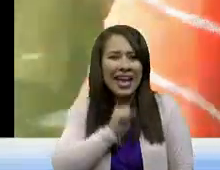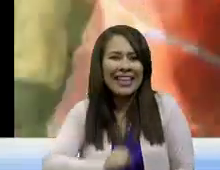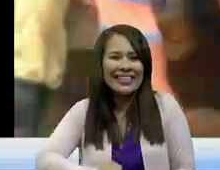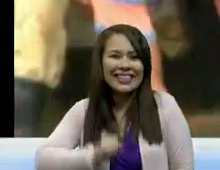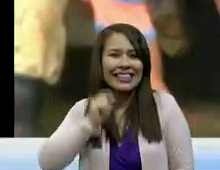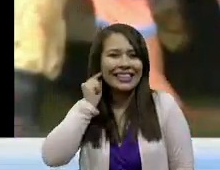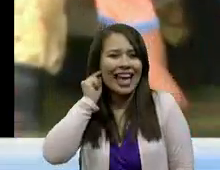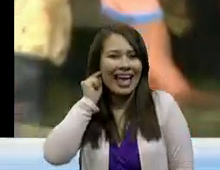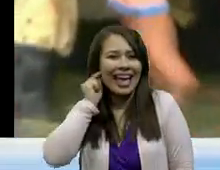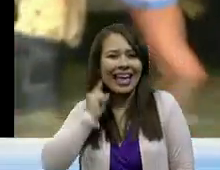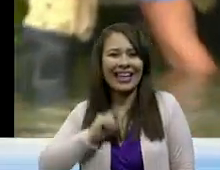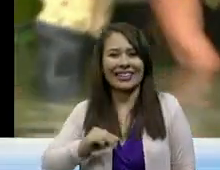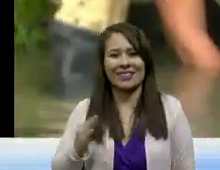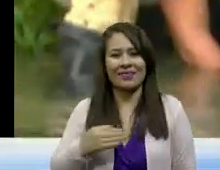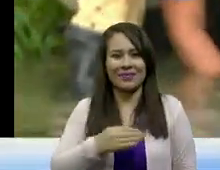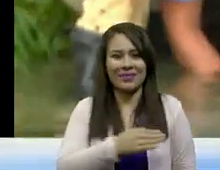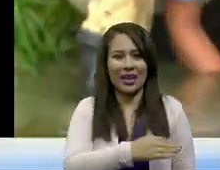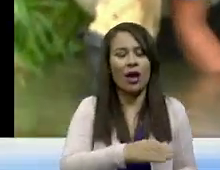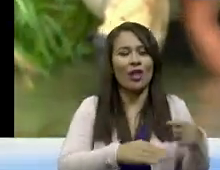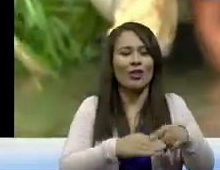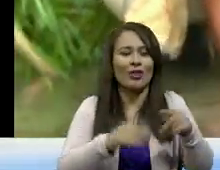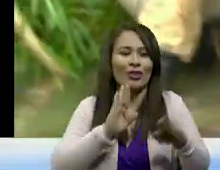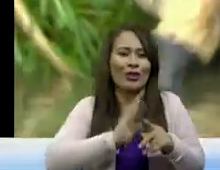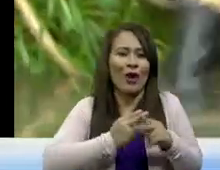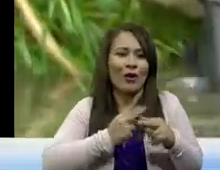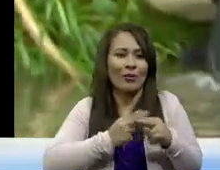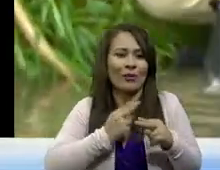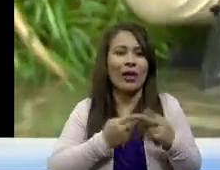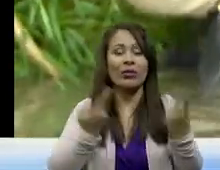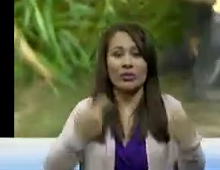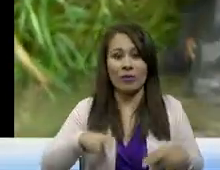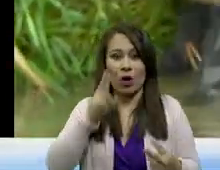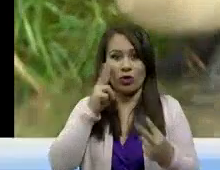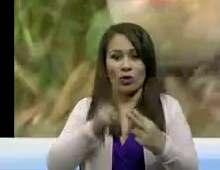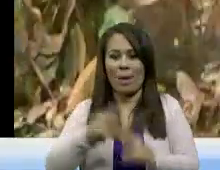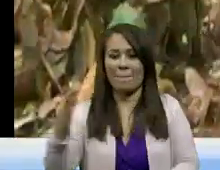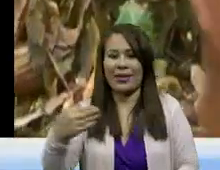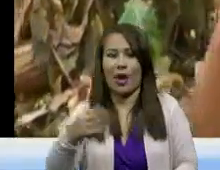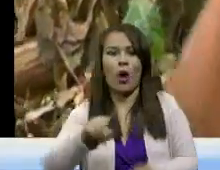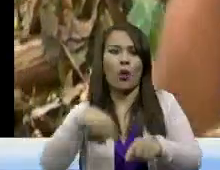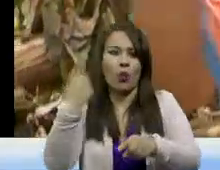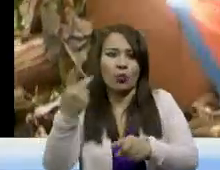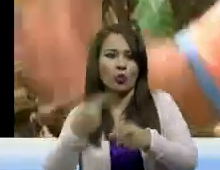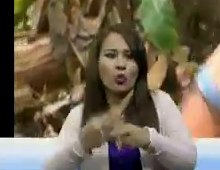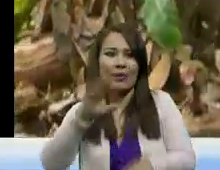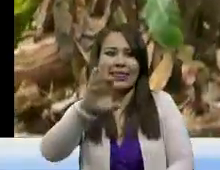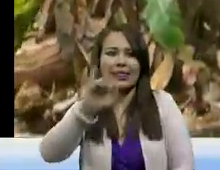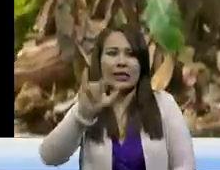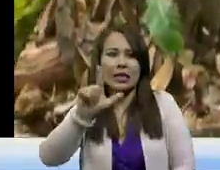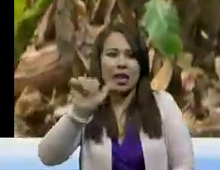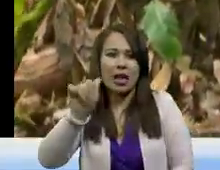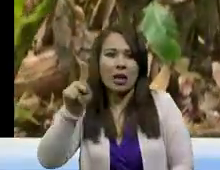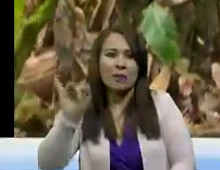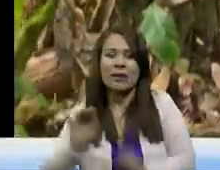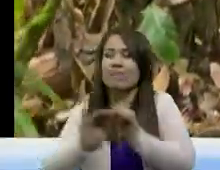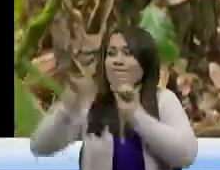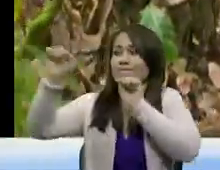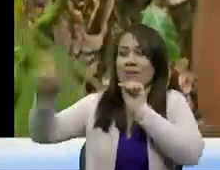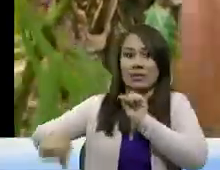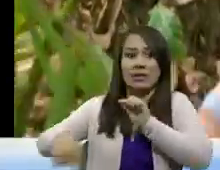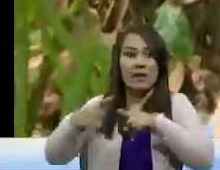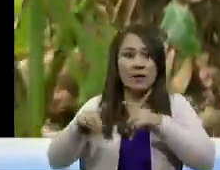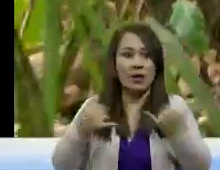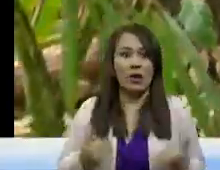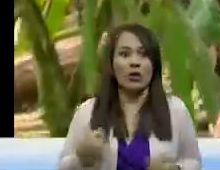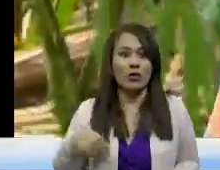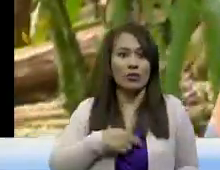pequeñitas nomás así, de ese puerto. O sea, también, y también encontramos lo que son tilapias, pero eso un poquito más abajo. Pero ahorita en este momento